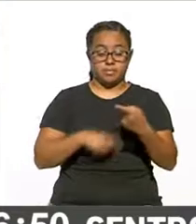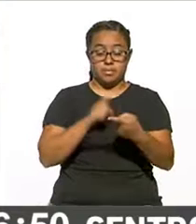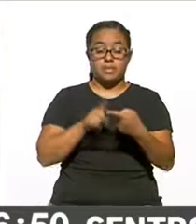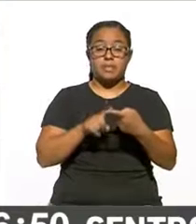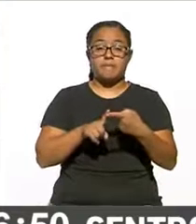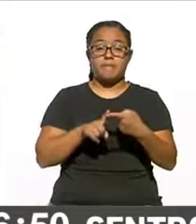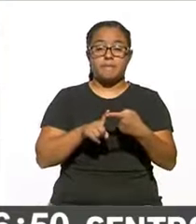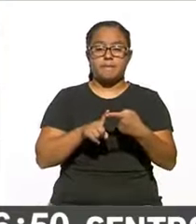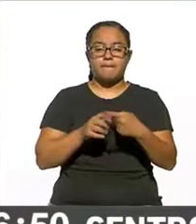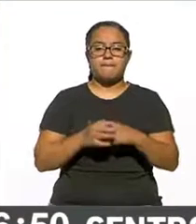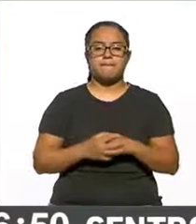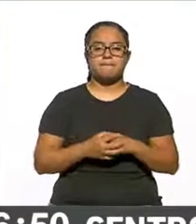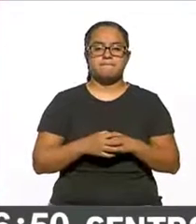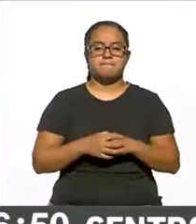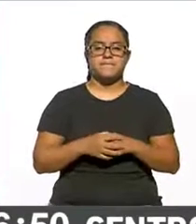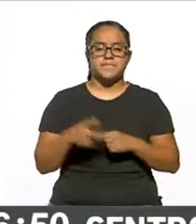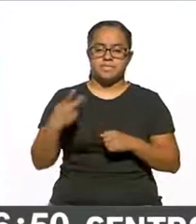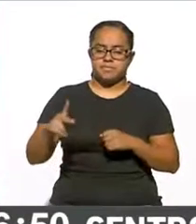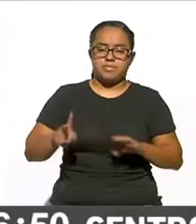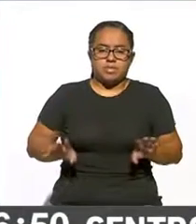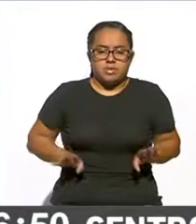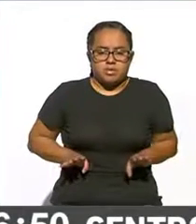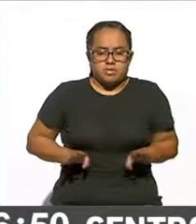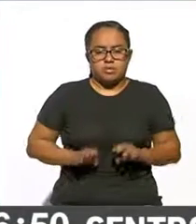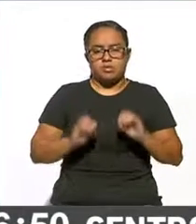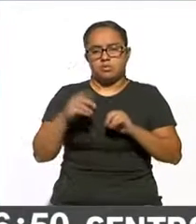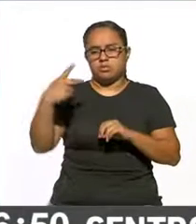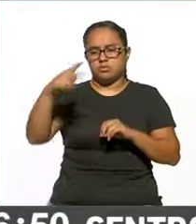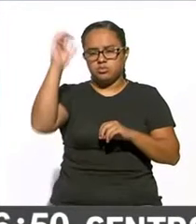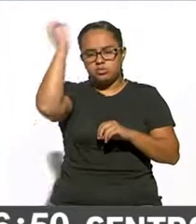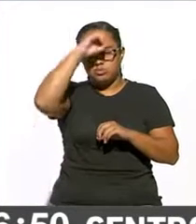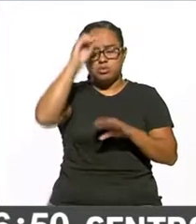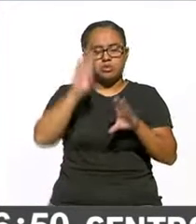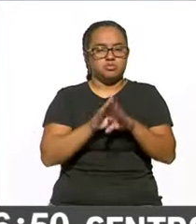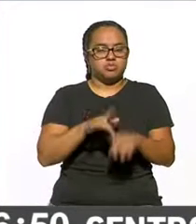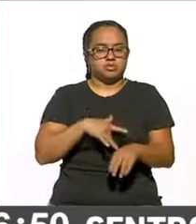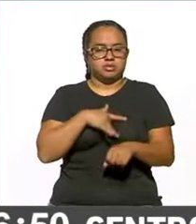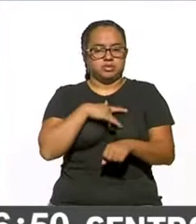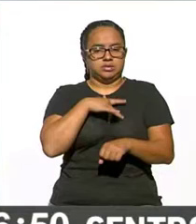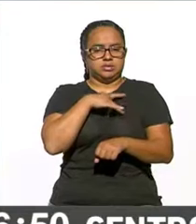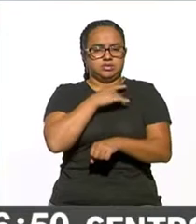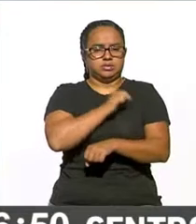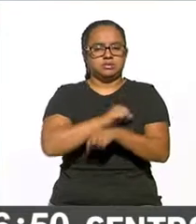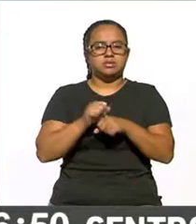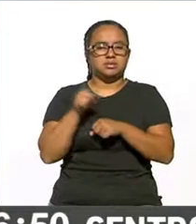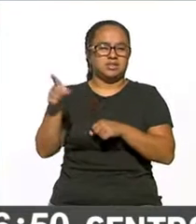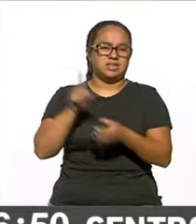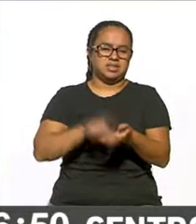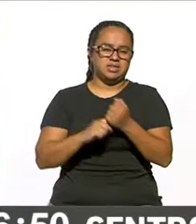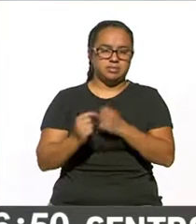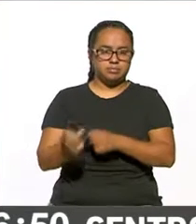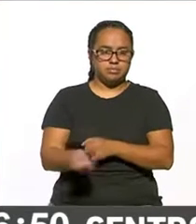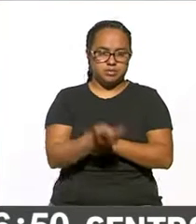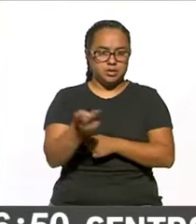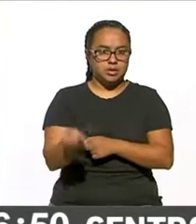es una actitud o una opinión muy sensible a cómo se hace la pregunta,